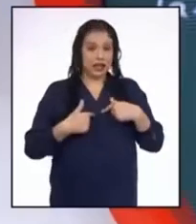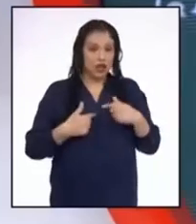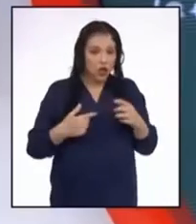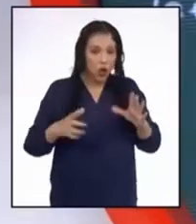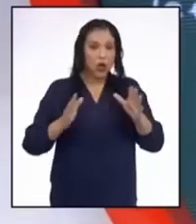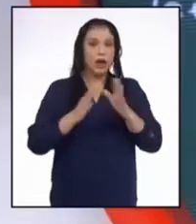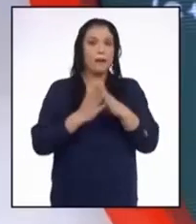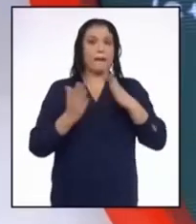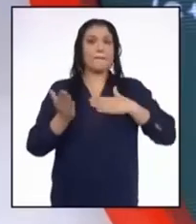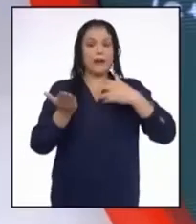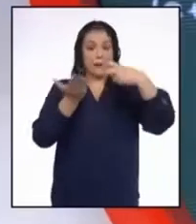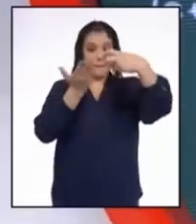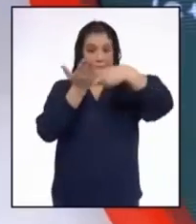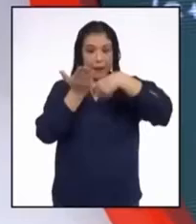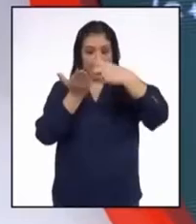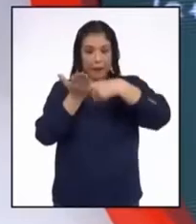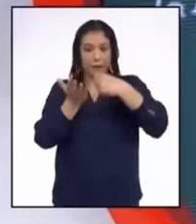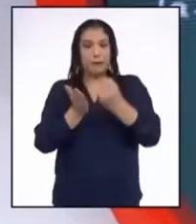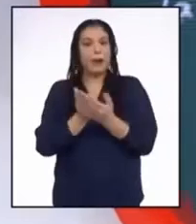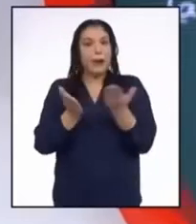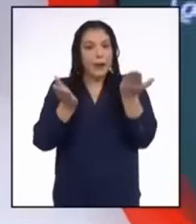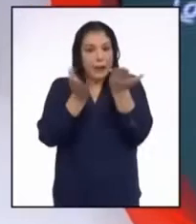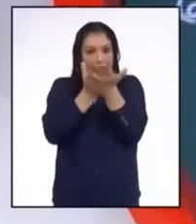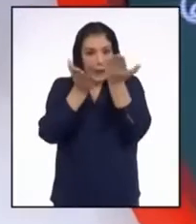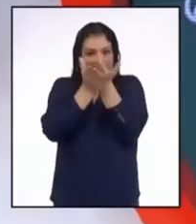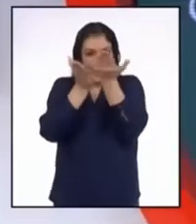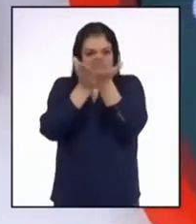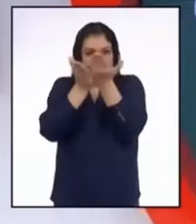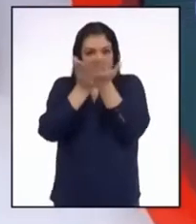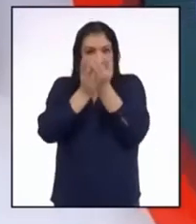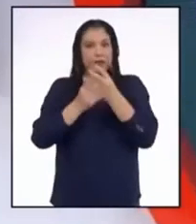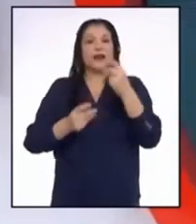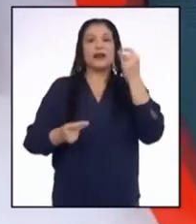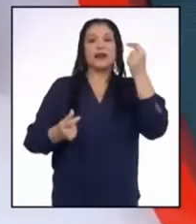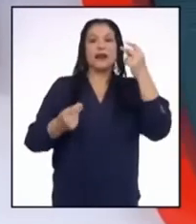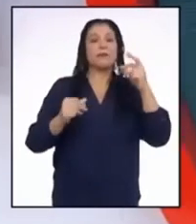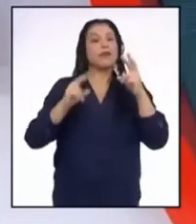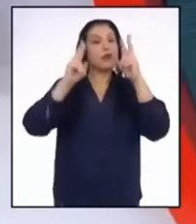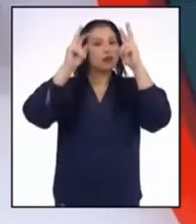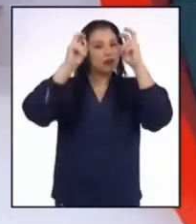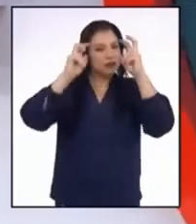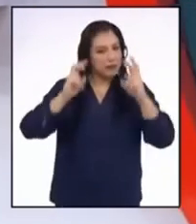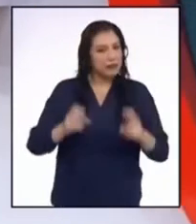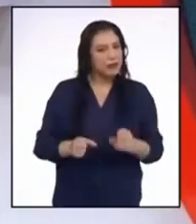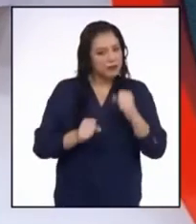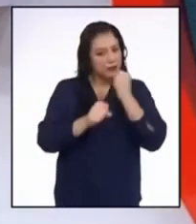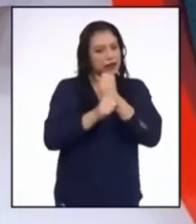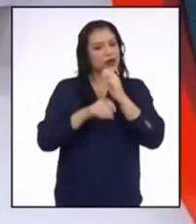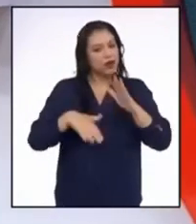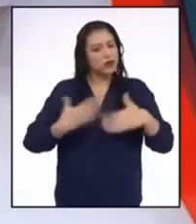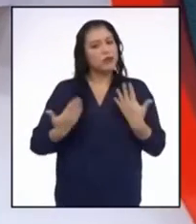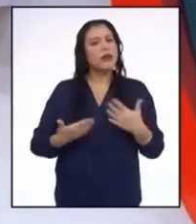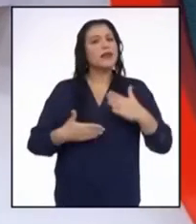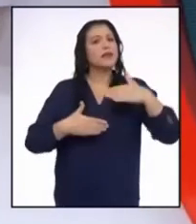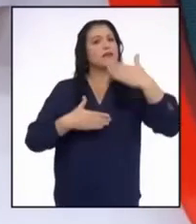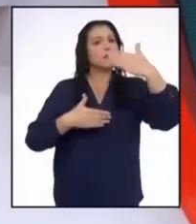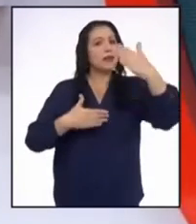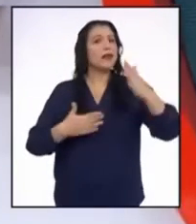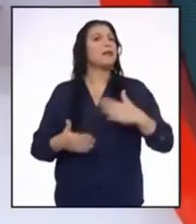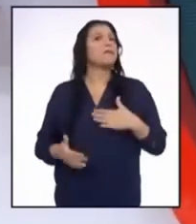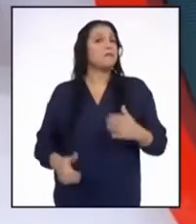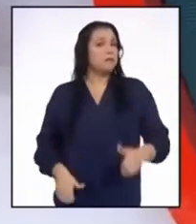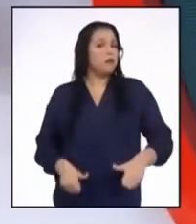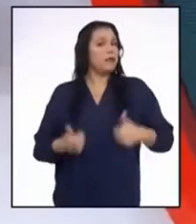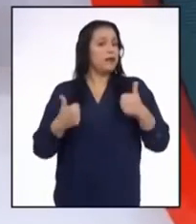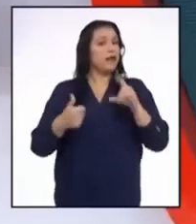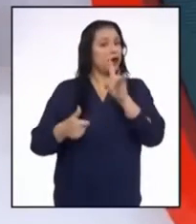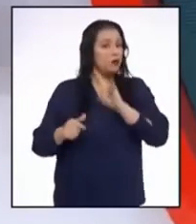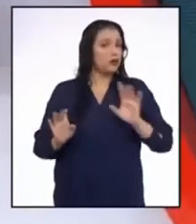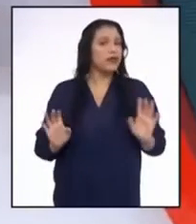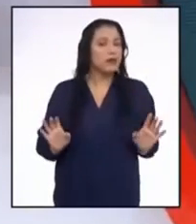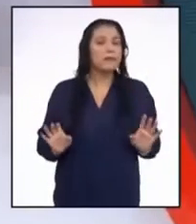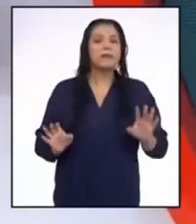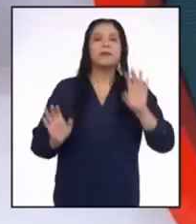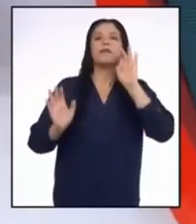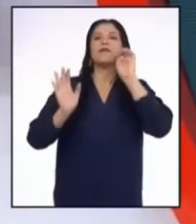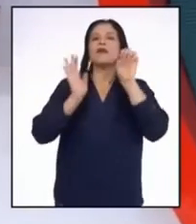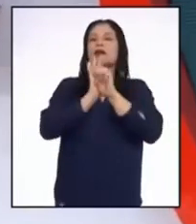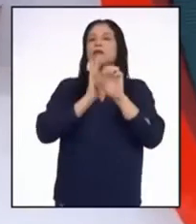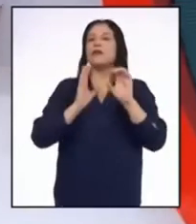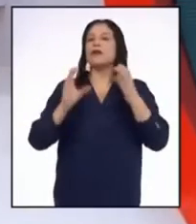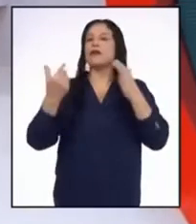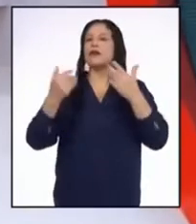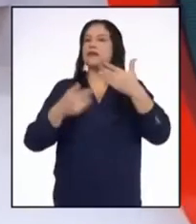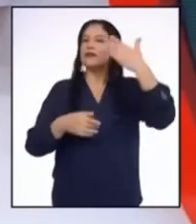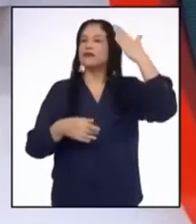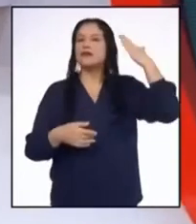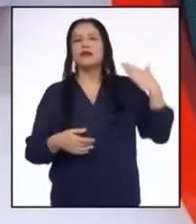el portafolio para ubicar rápidamente los temas que hemos ido trabajando y que nos pueden servir en la vida diaria. Por ejemplo, en el programa